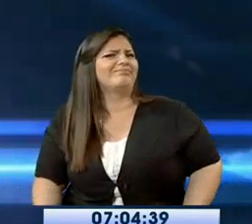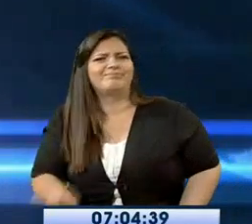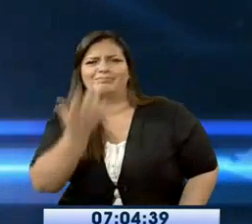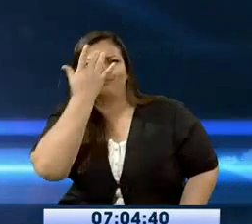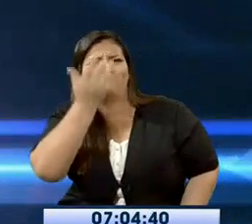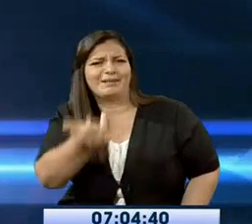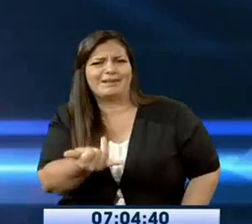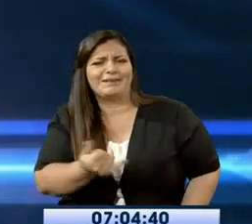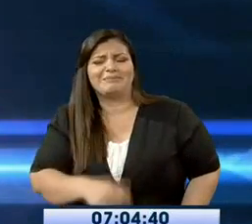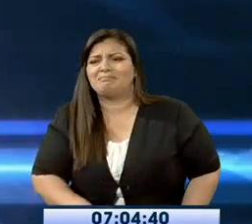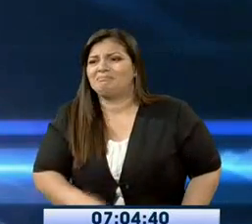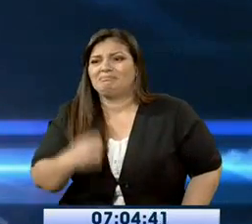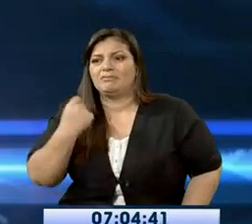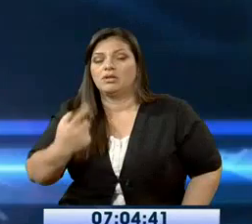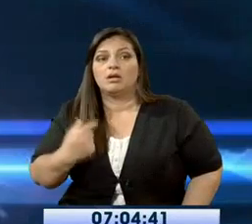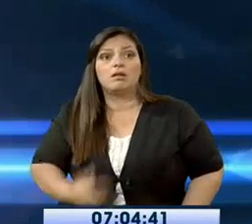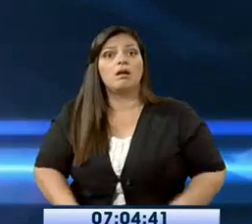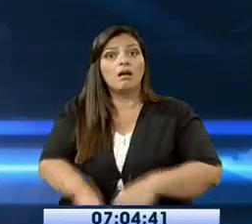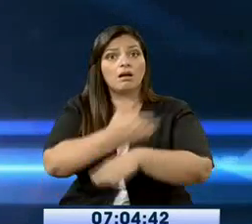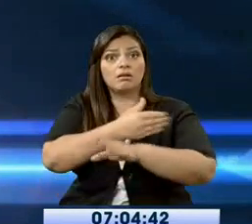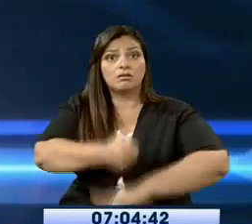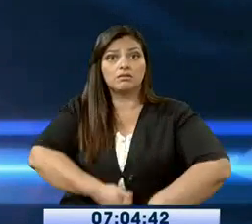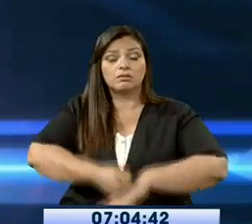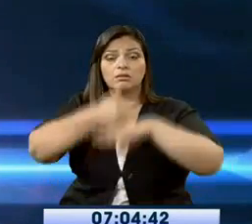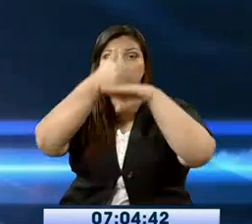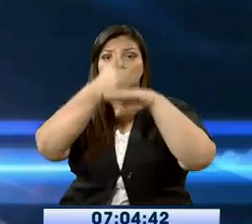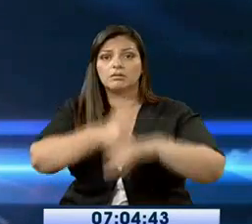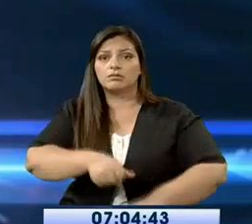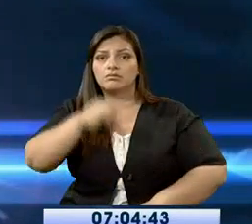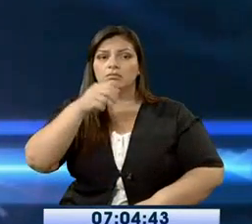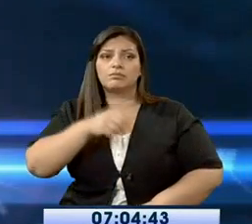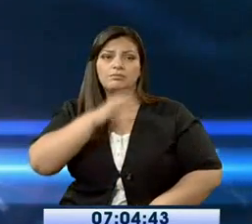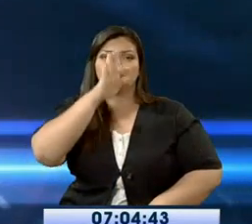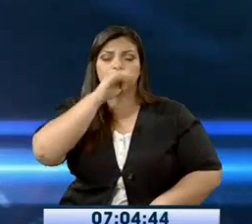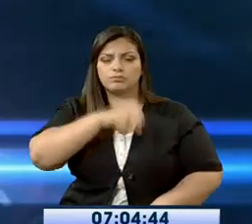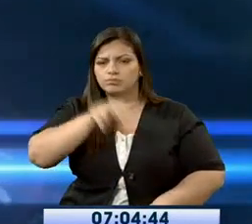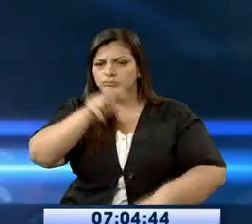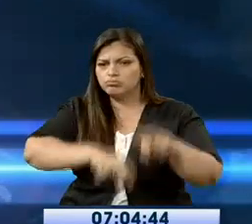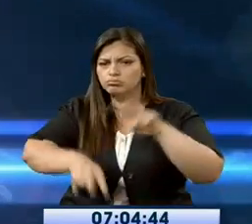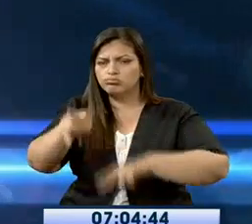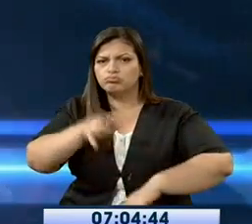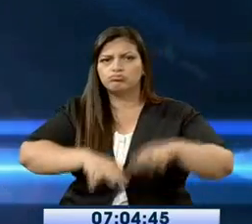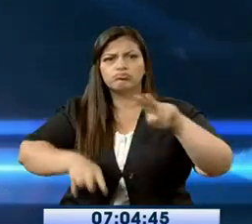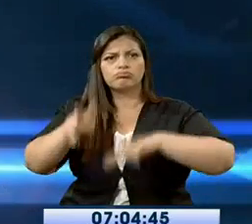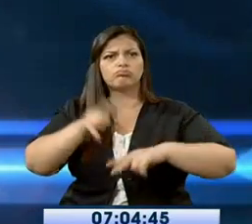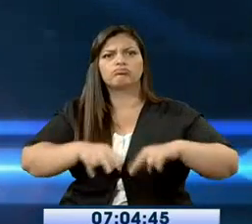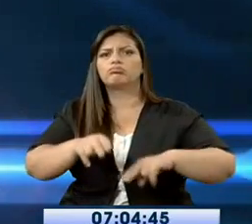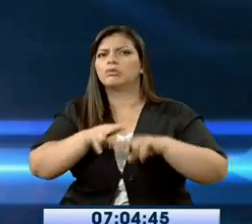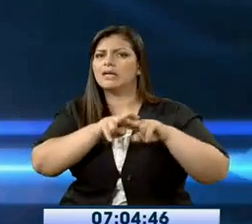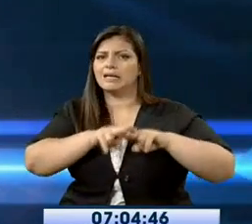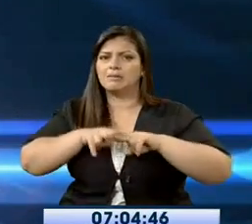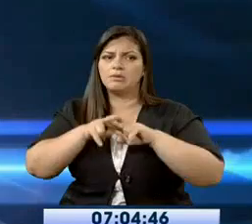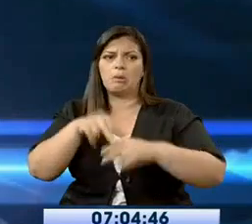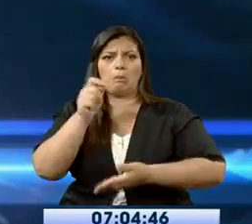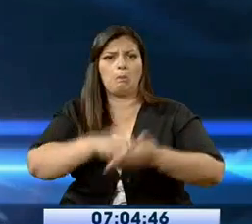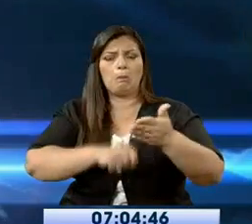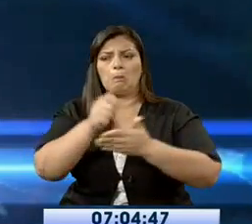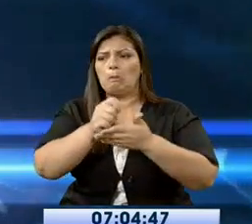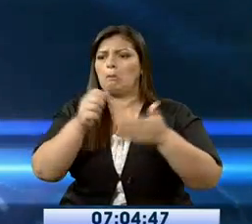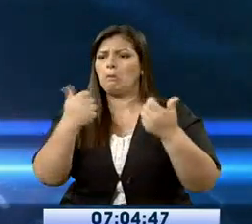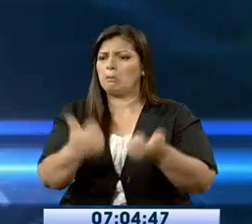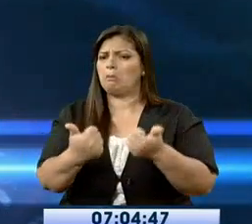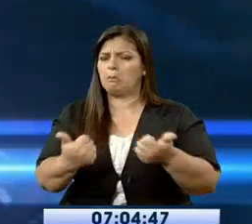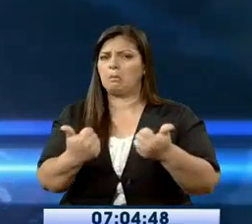pueda abrirse, para que los pasajeros puedan descender? Correcto. Sin embargo, una vez que pasan la prueba y se elevan los 5 centavos